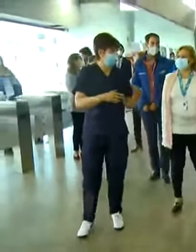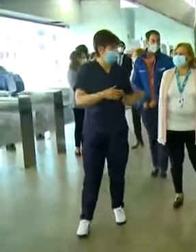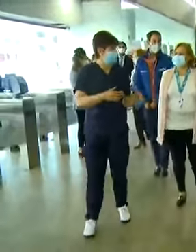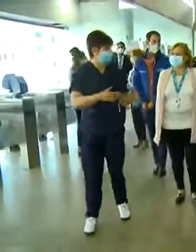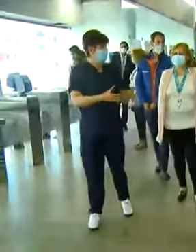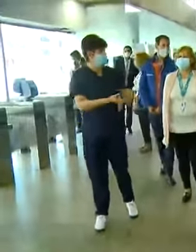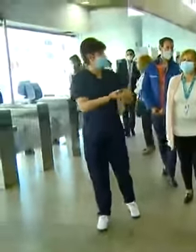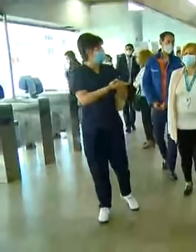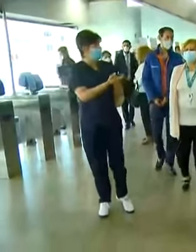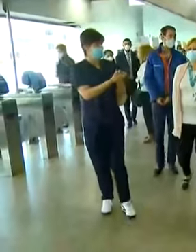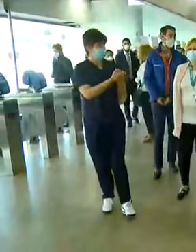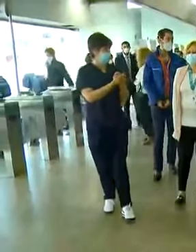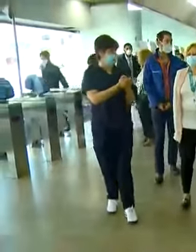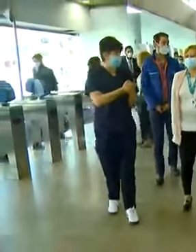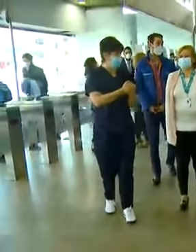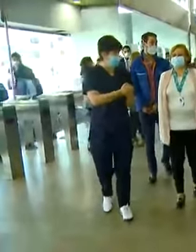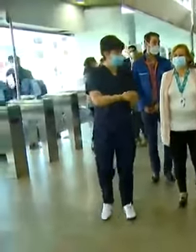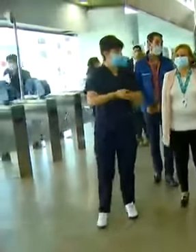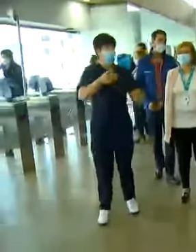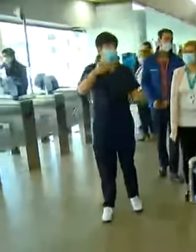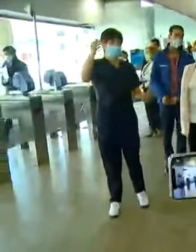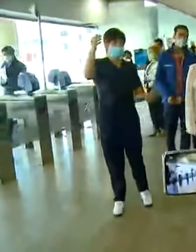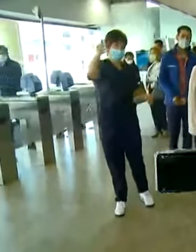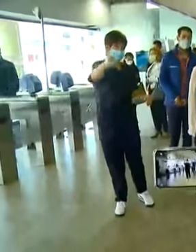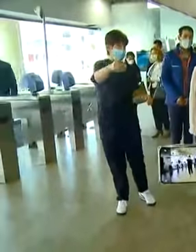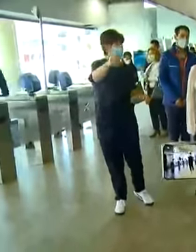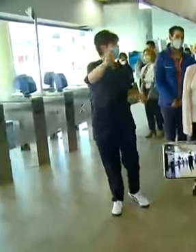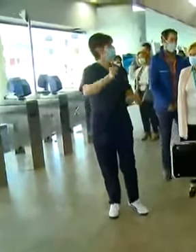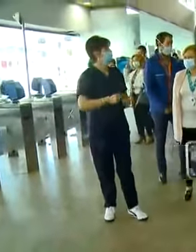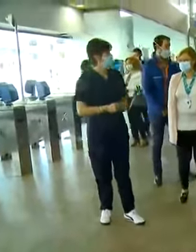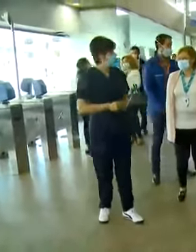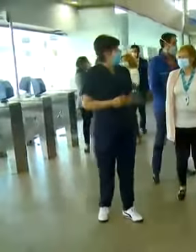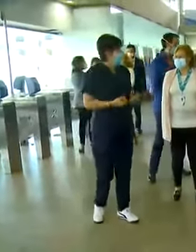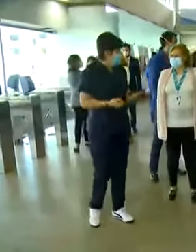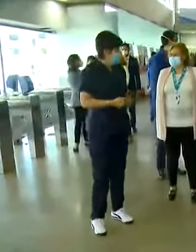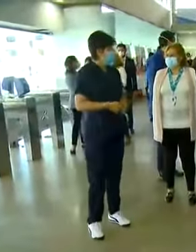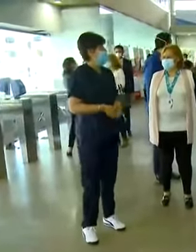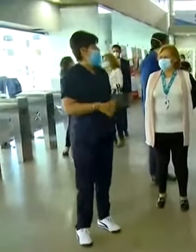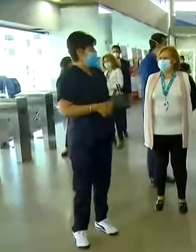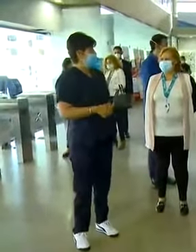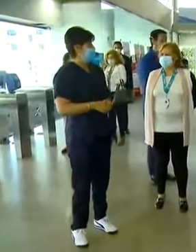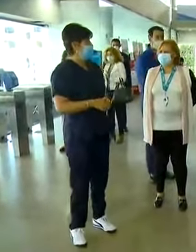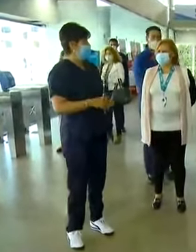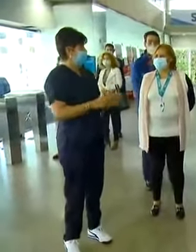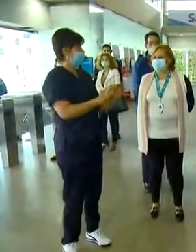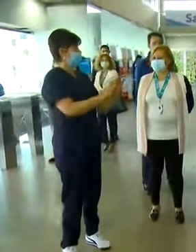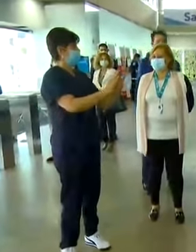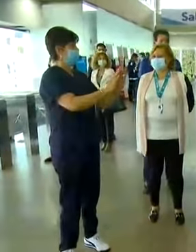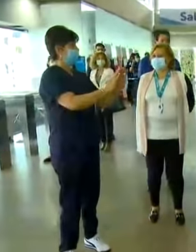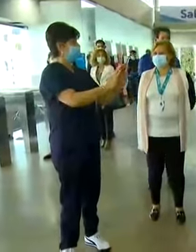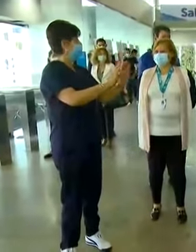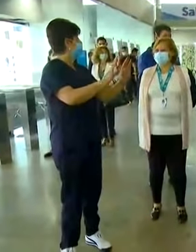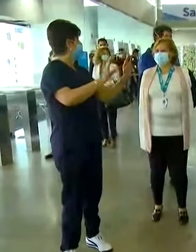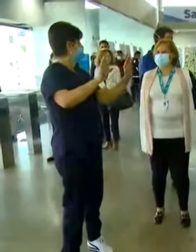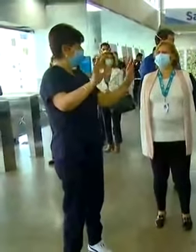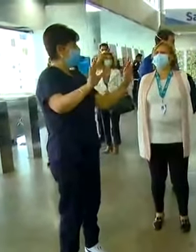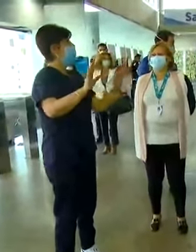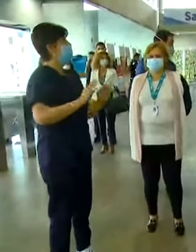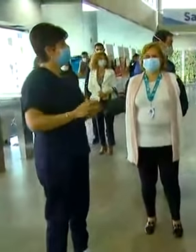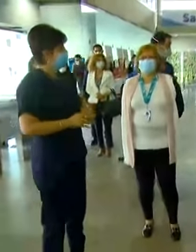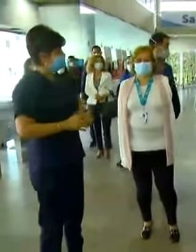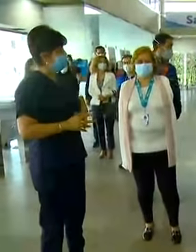tener acceso a higienización de manos, abajo, a baños. Tratamos de tener